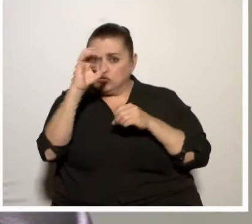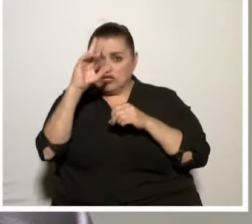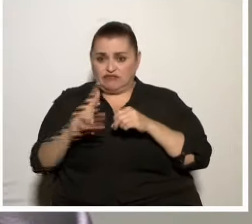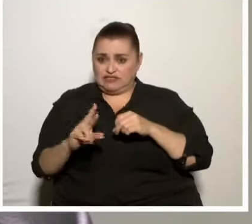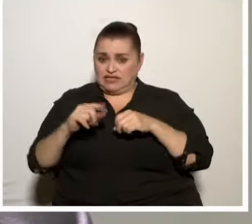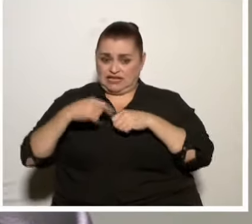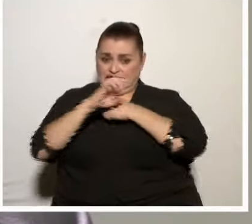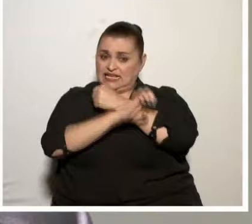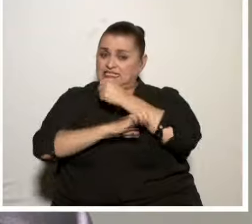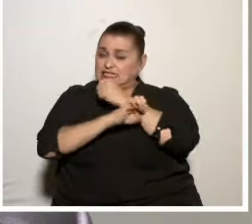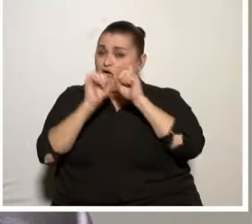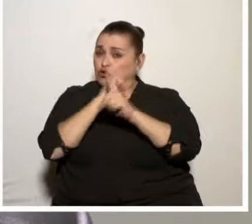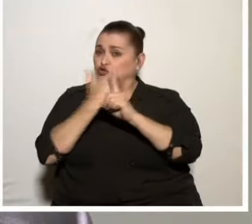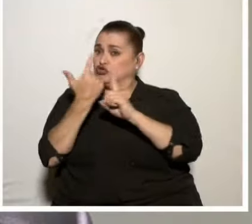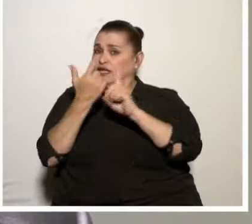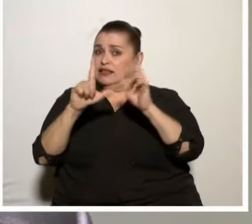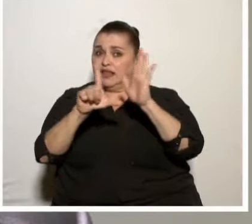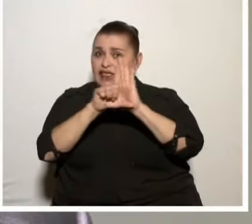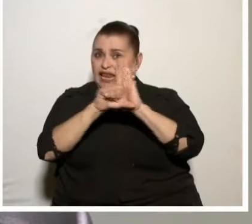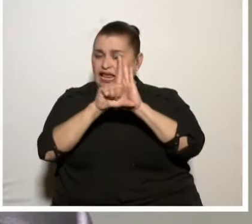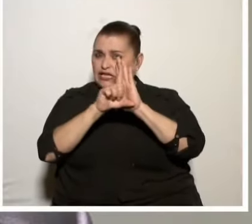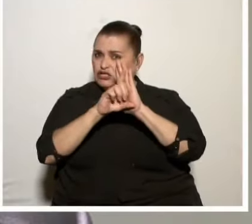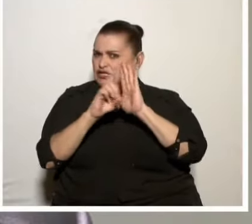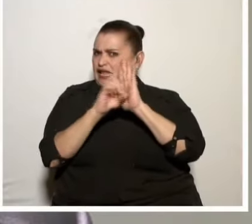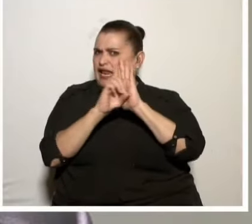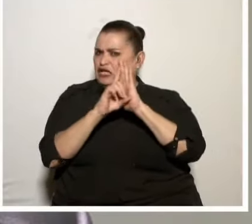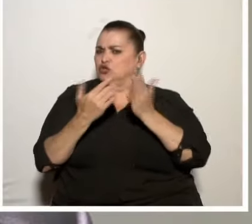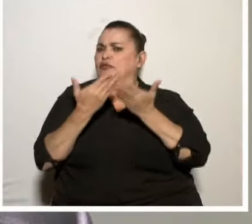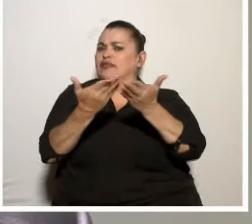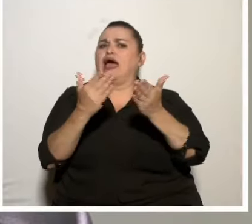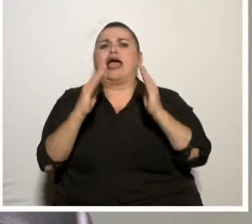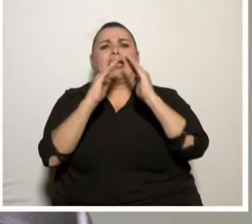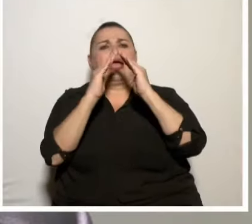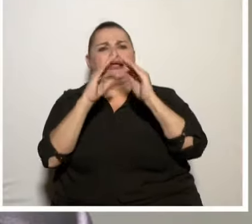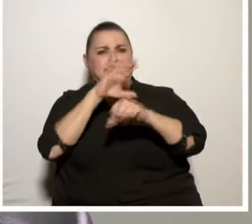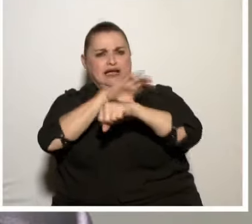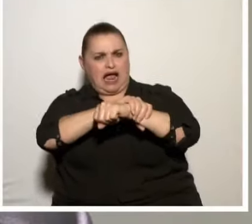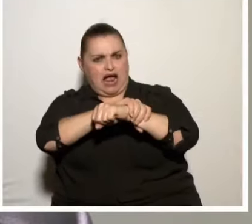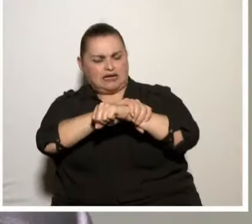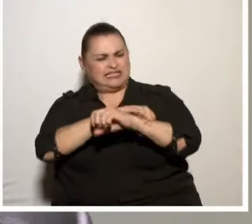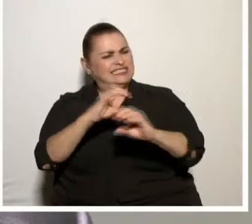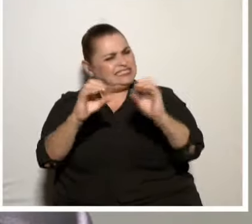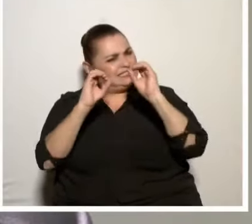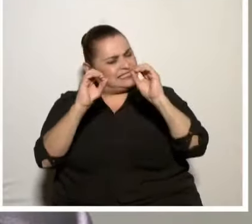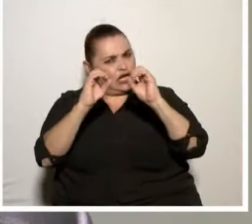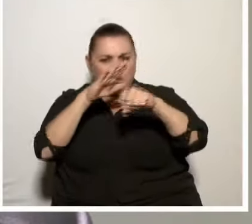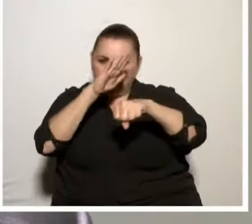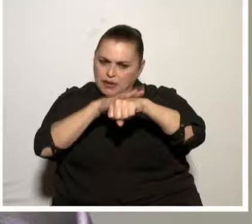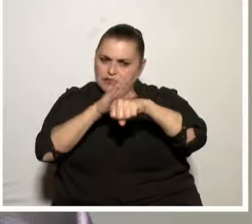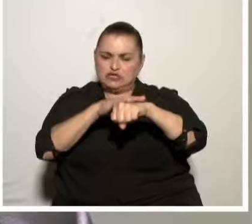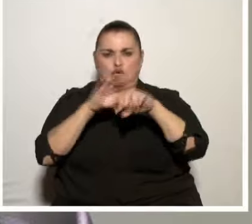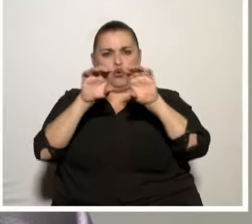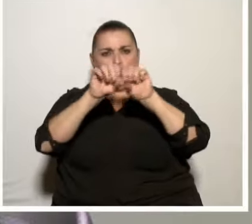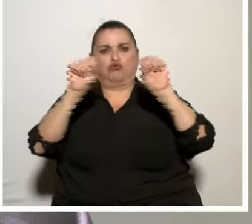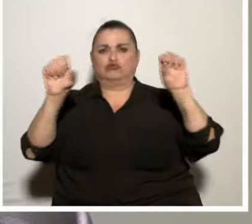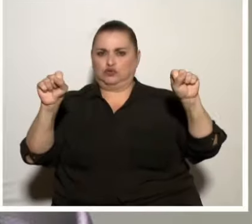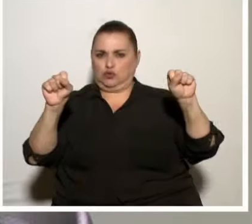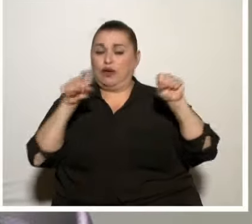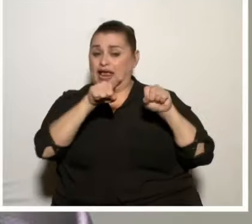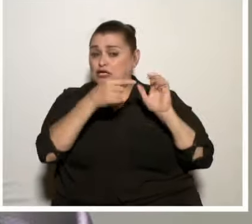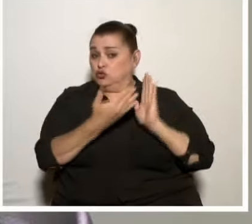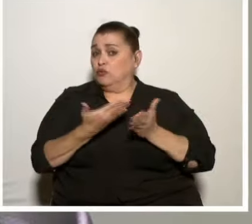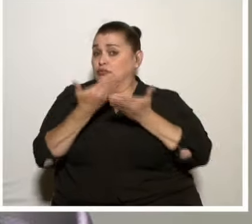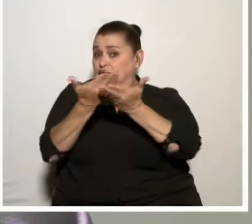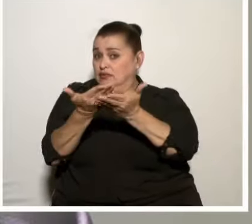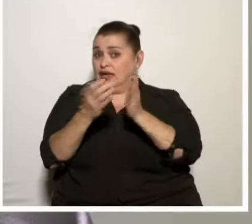nuestro Estado social de derecho, le dan casa por cárcel. Cero impunidad a la corrupción, y eso le va a dar el